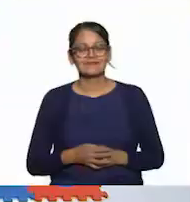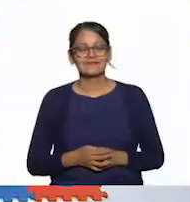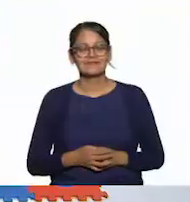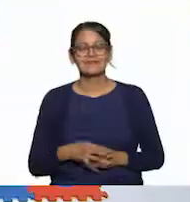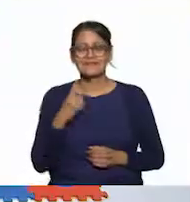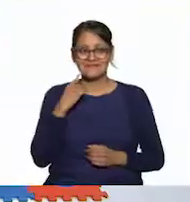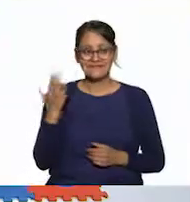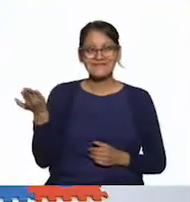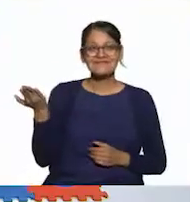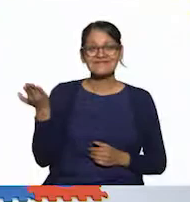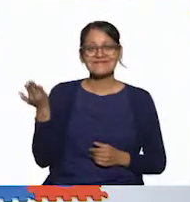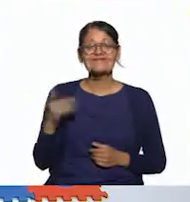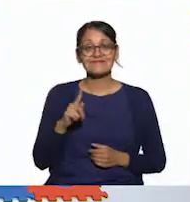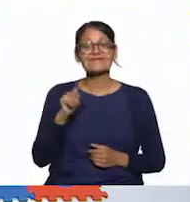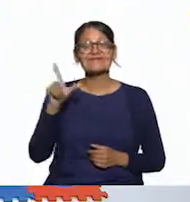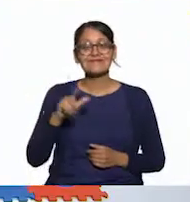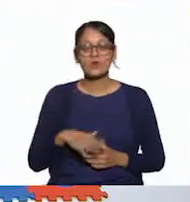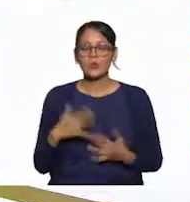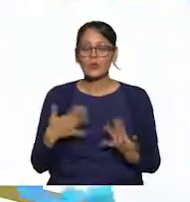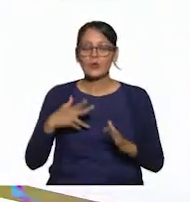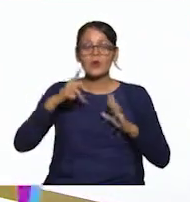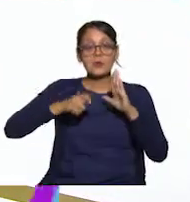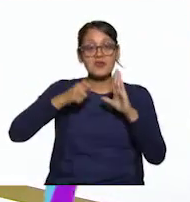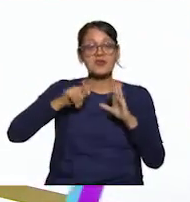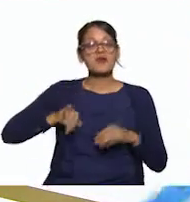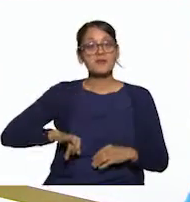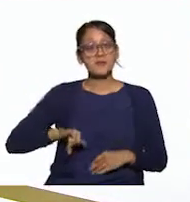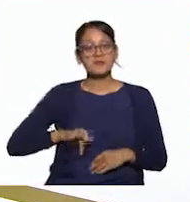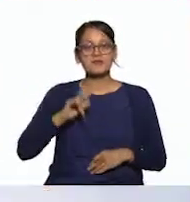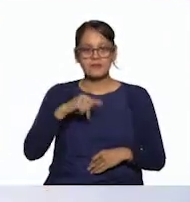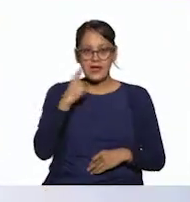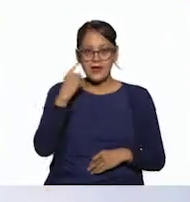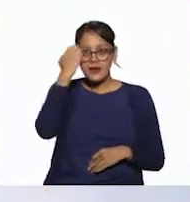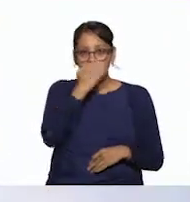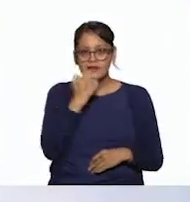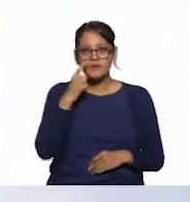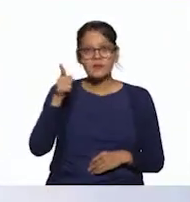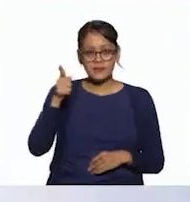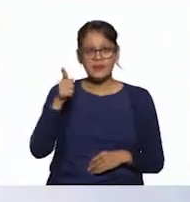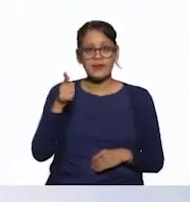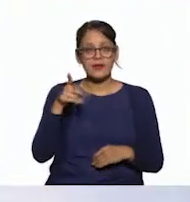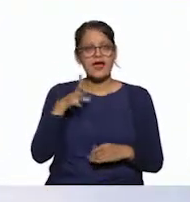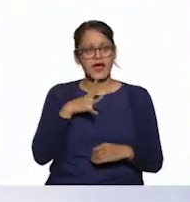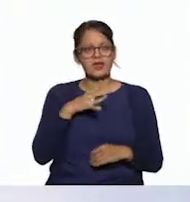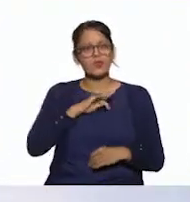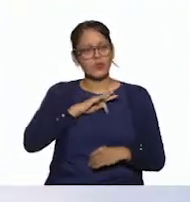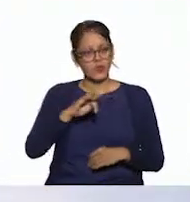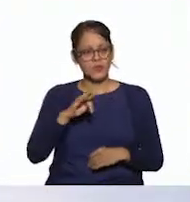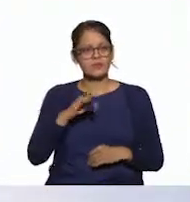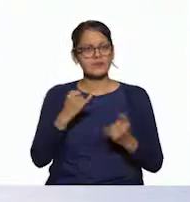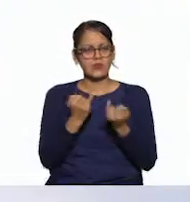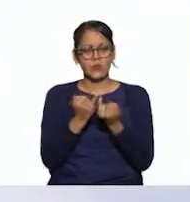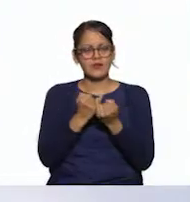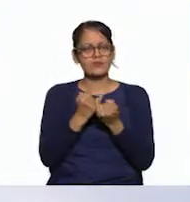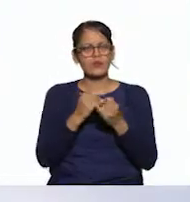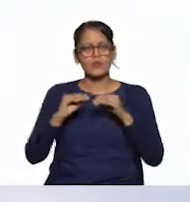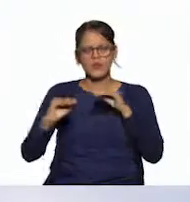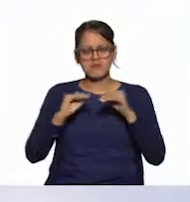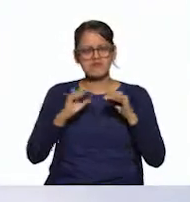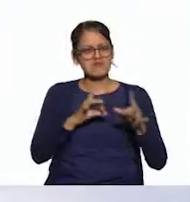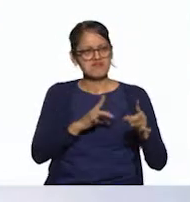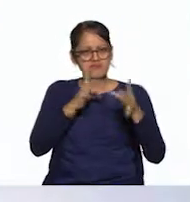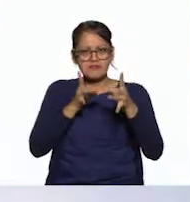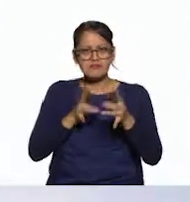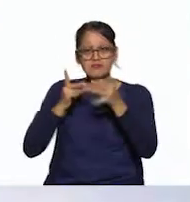¡Chan! ¿Qué te pareció el video, Pilar? Muy interesante. En él pudimos observar cómo a partir de las diferentes combinaciones de movimiento